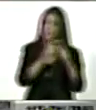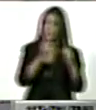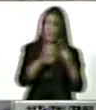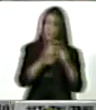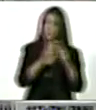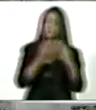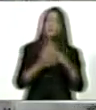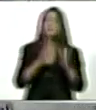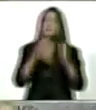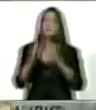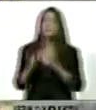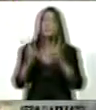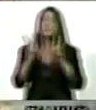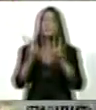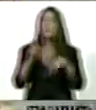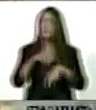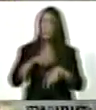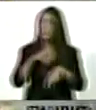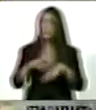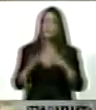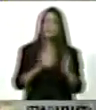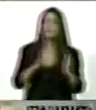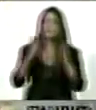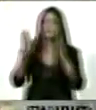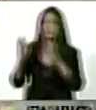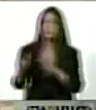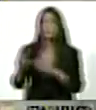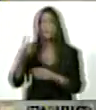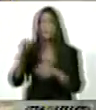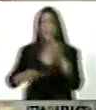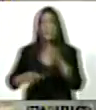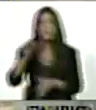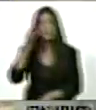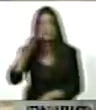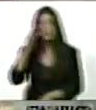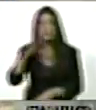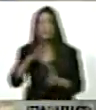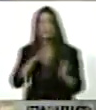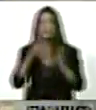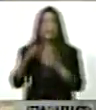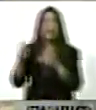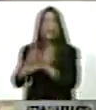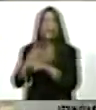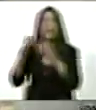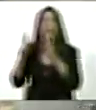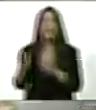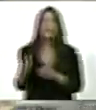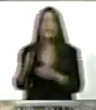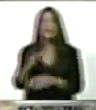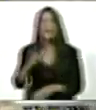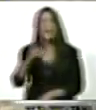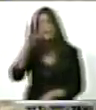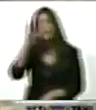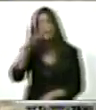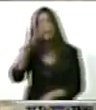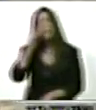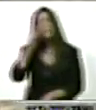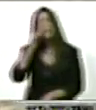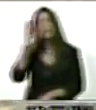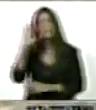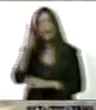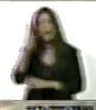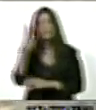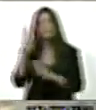el partido Un Nuevo Tiempo, por el partido Primero Justicia, por el gobernador Henry Falcón. ¿Y cuál partido se me